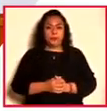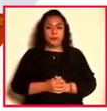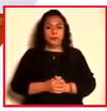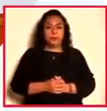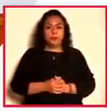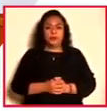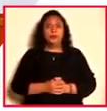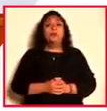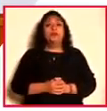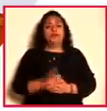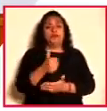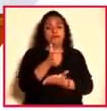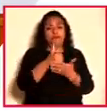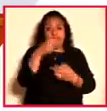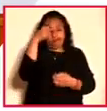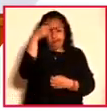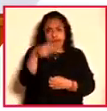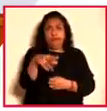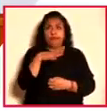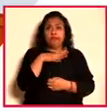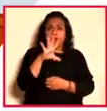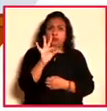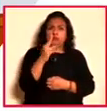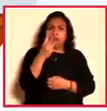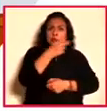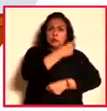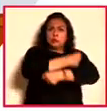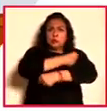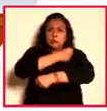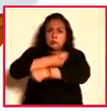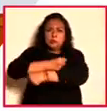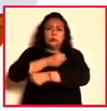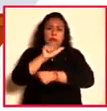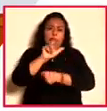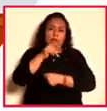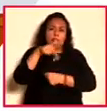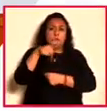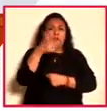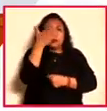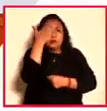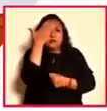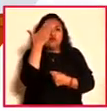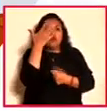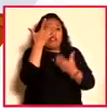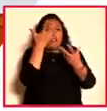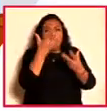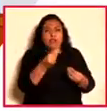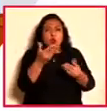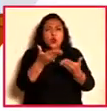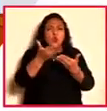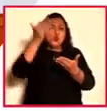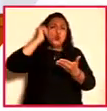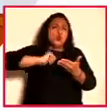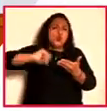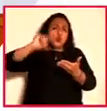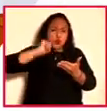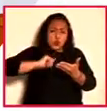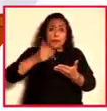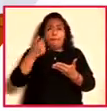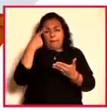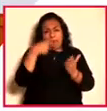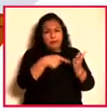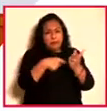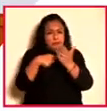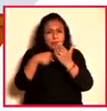En la Ciudad de México existen 42 ventanas arqueológicas que nos permiten conocer la riqueza de nuestro pasado. Para acercarnos a la